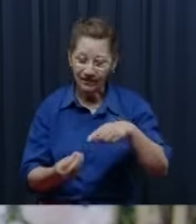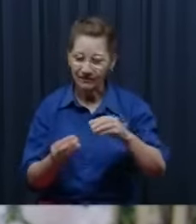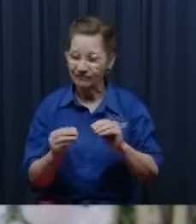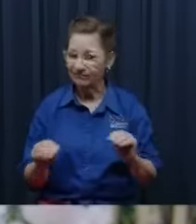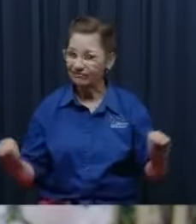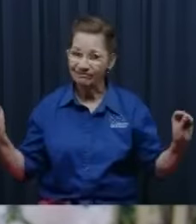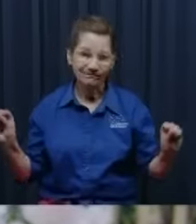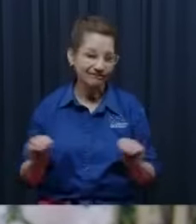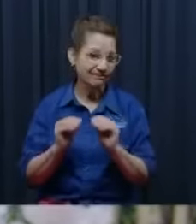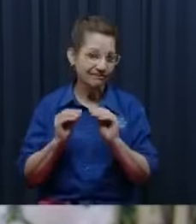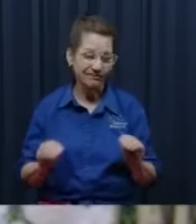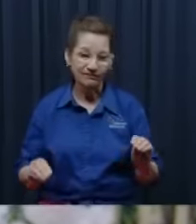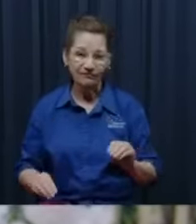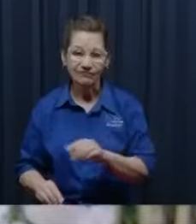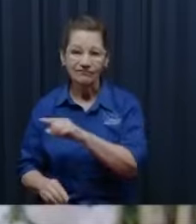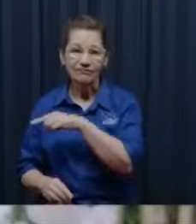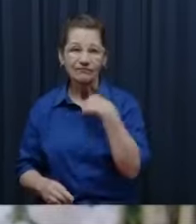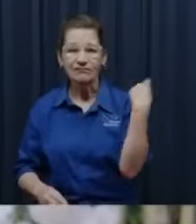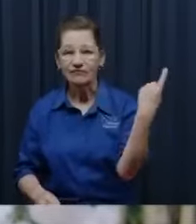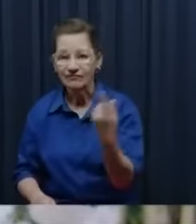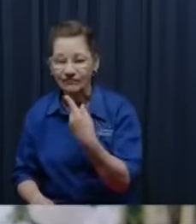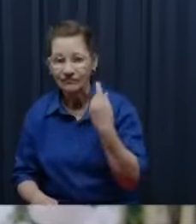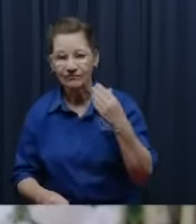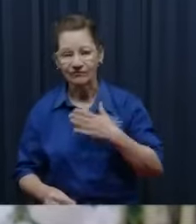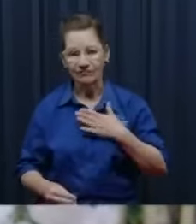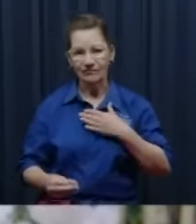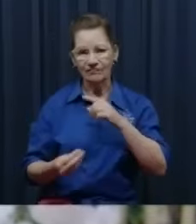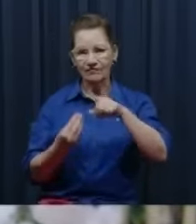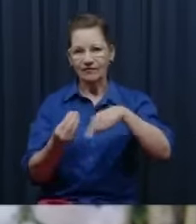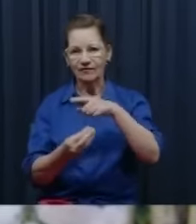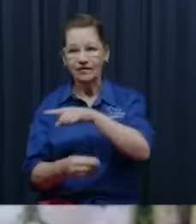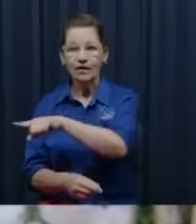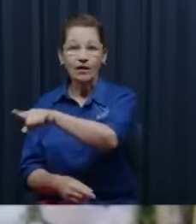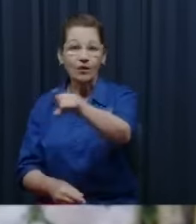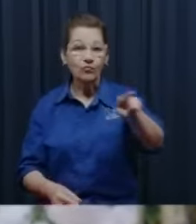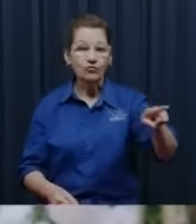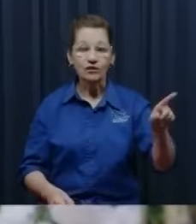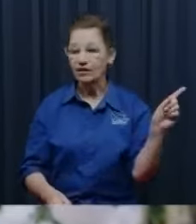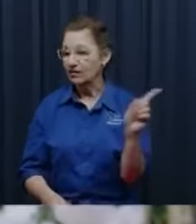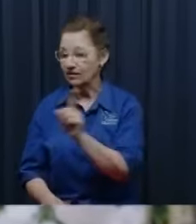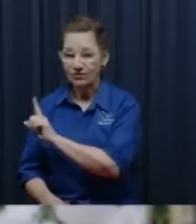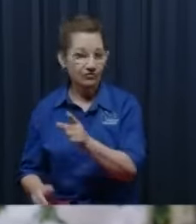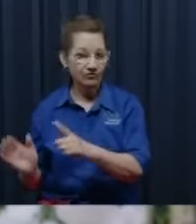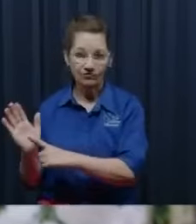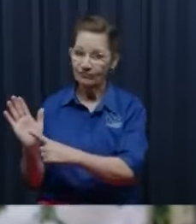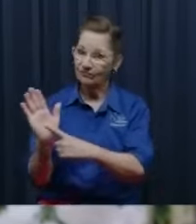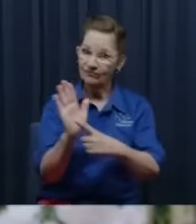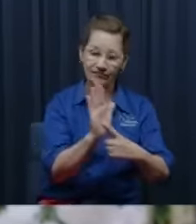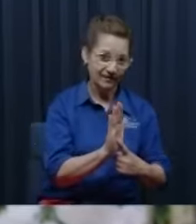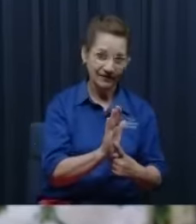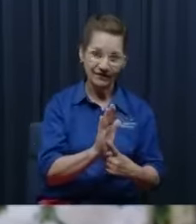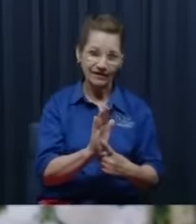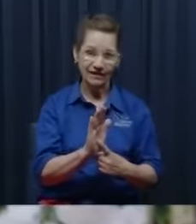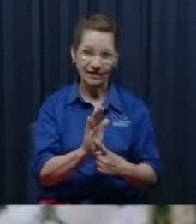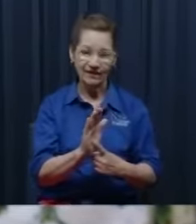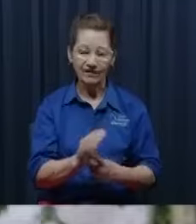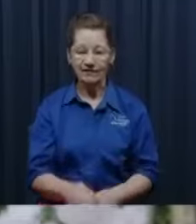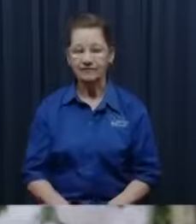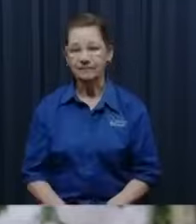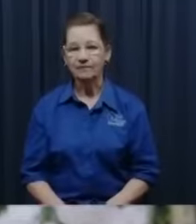ninguno de ellos ni a ustedes tampoco ni a los pastores que cubro definitivamente y que